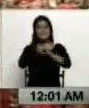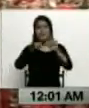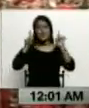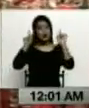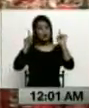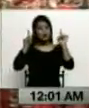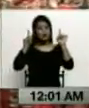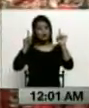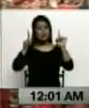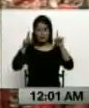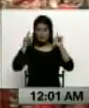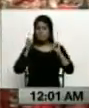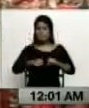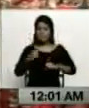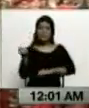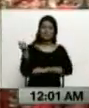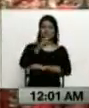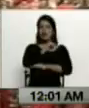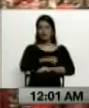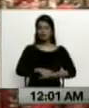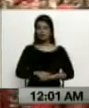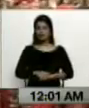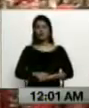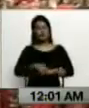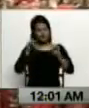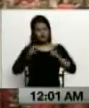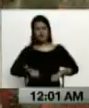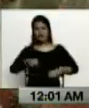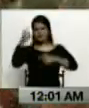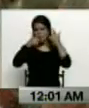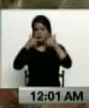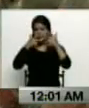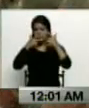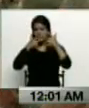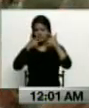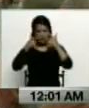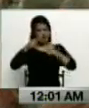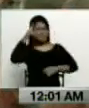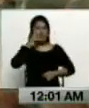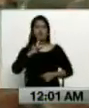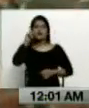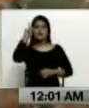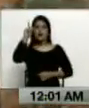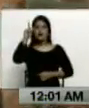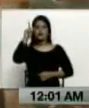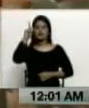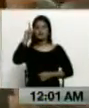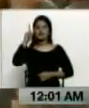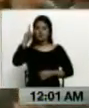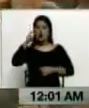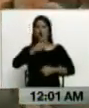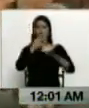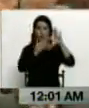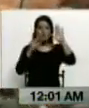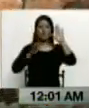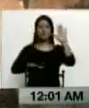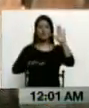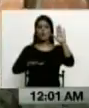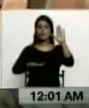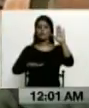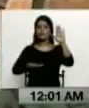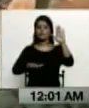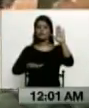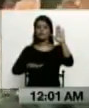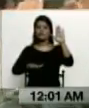que se nos va la vida pero pero venceremos veneremos en Chaves en Bolívar bolar